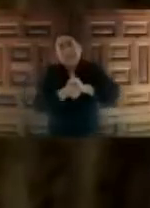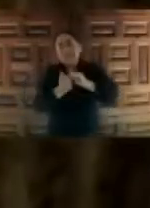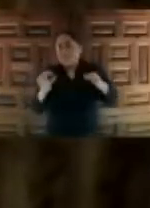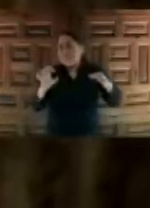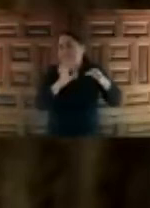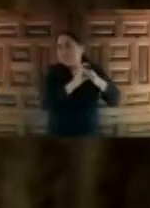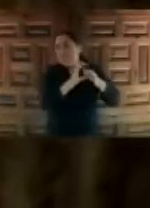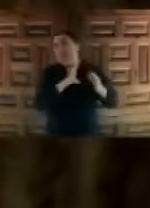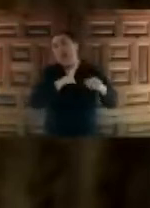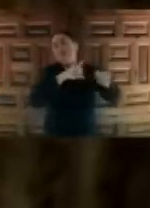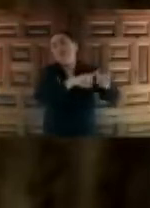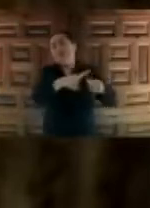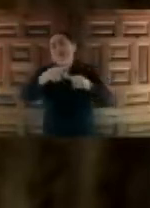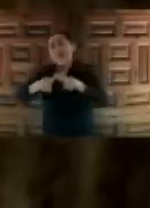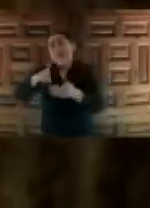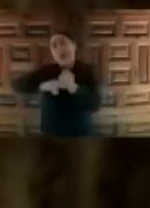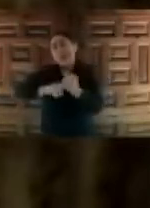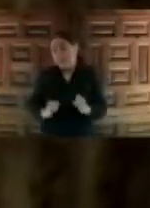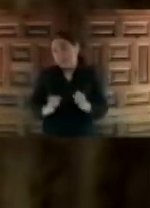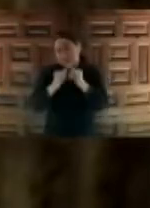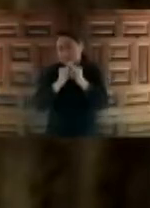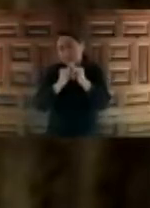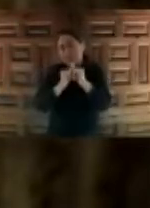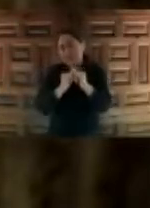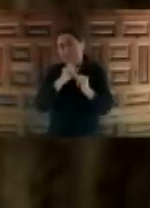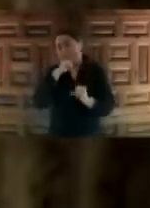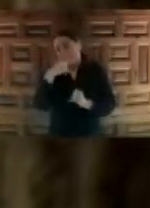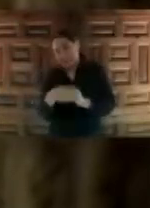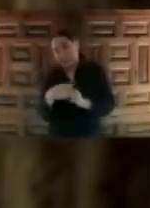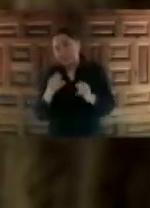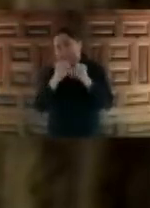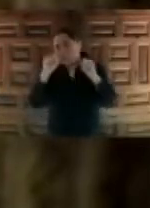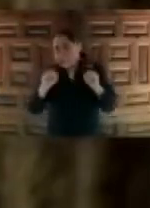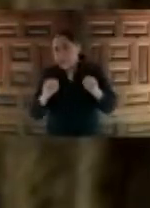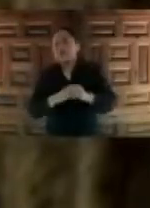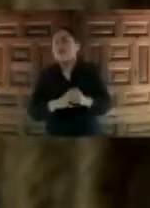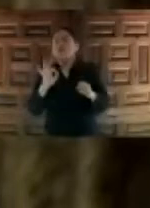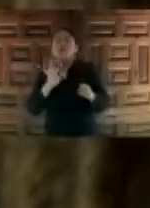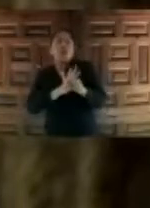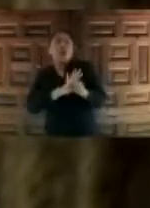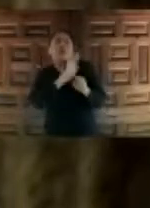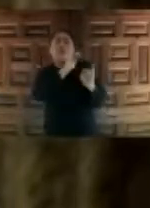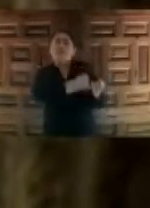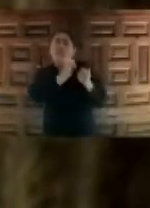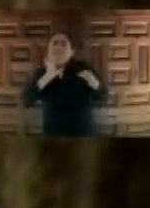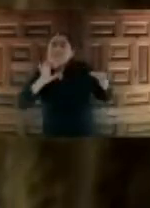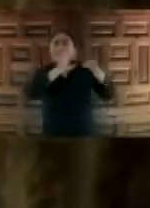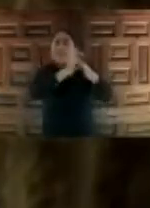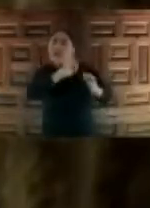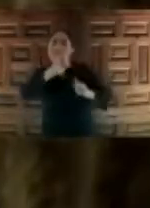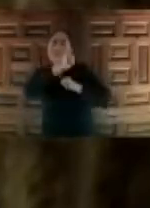fuerza de las diferentes instituciones que conforman el sistema, sus relaciones particulares con las